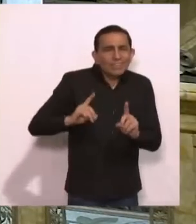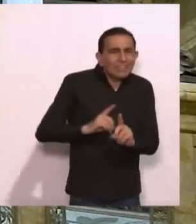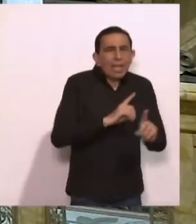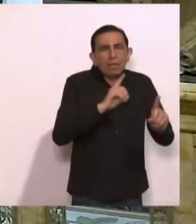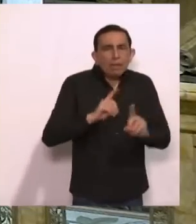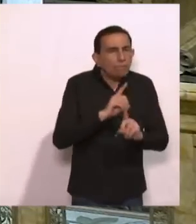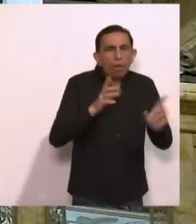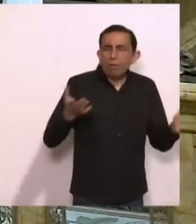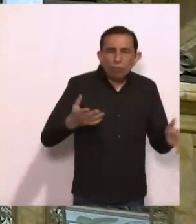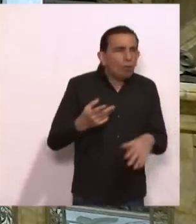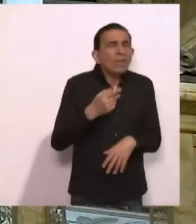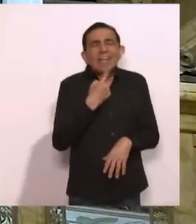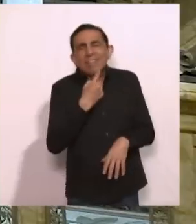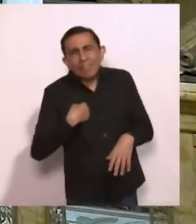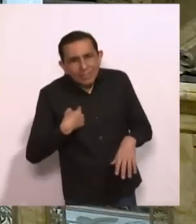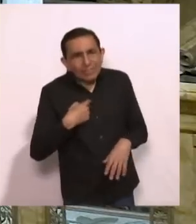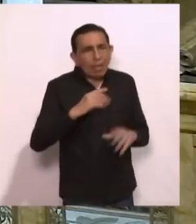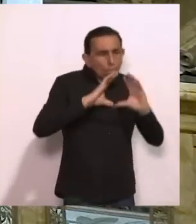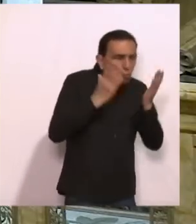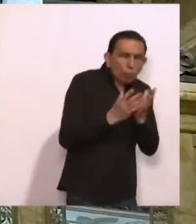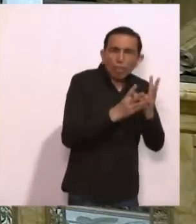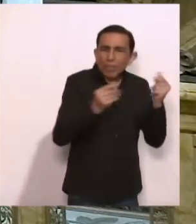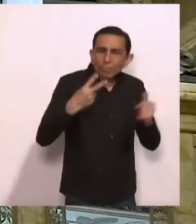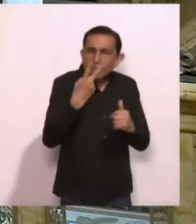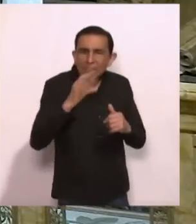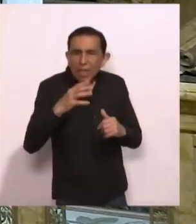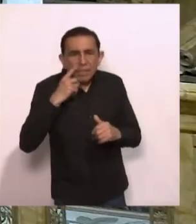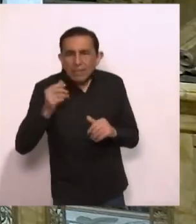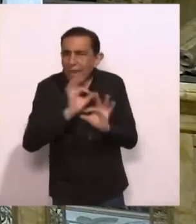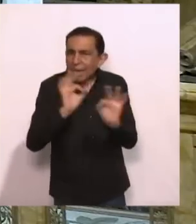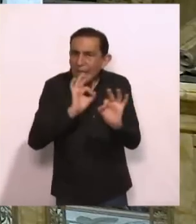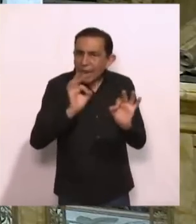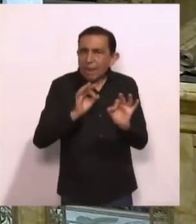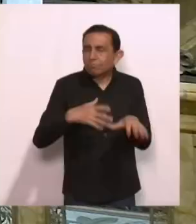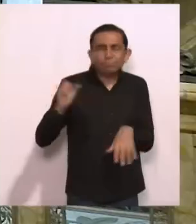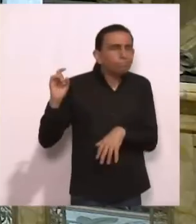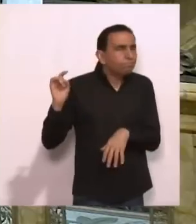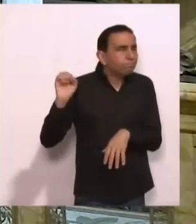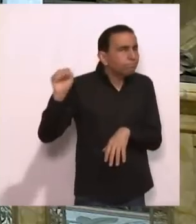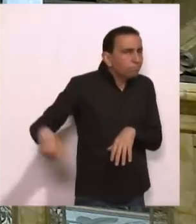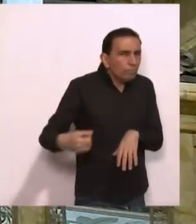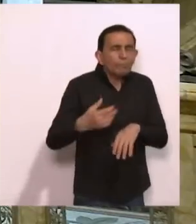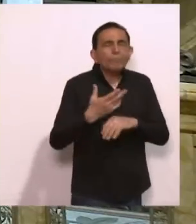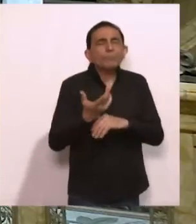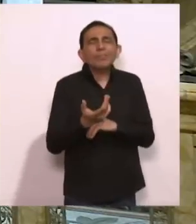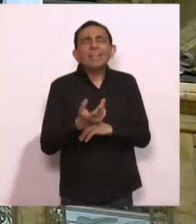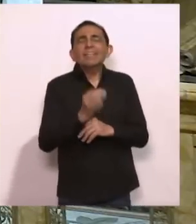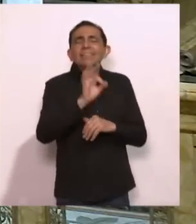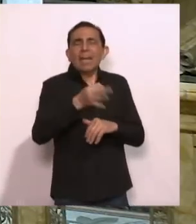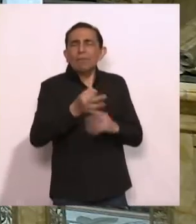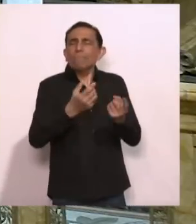a ser en este día y en este año. Pero sí sabemos en lo que seremos